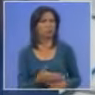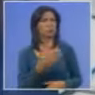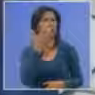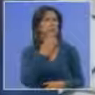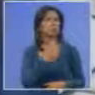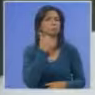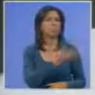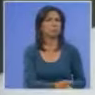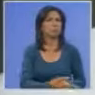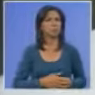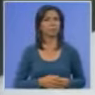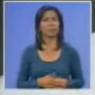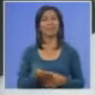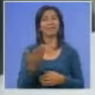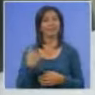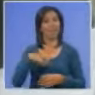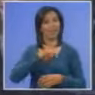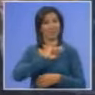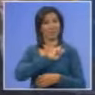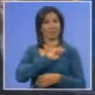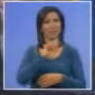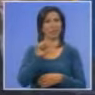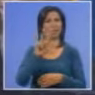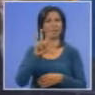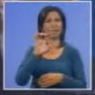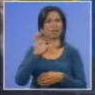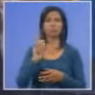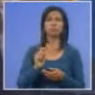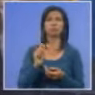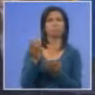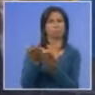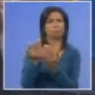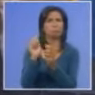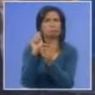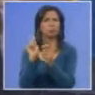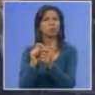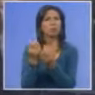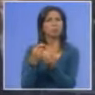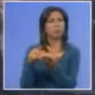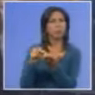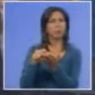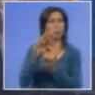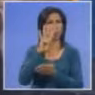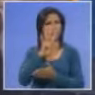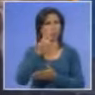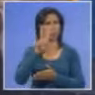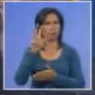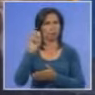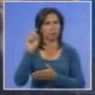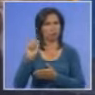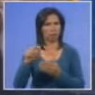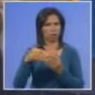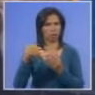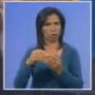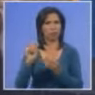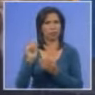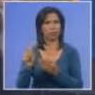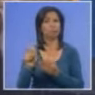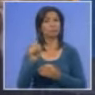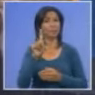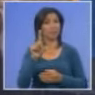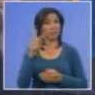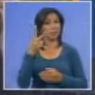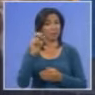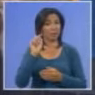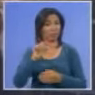bronce fue encargado al artista madrileño Víctor Ochoa a un costo de $420,000, de los cuales $120,000 fueron la